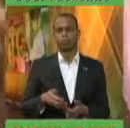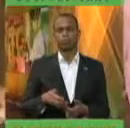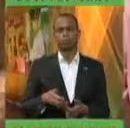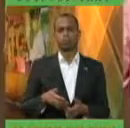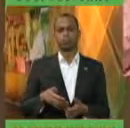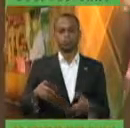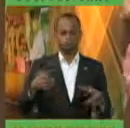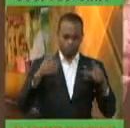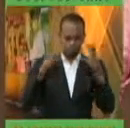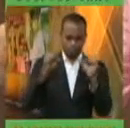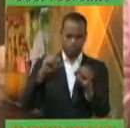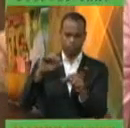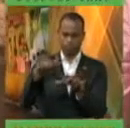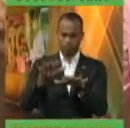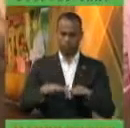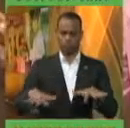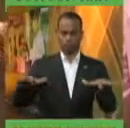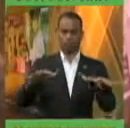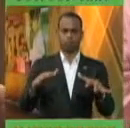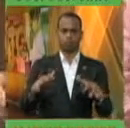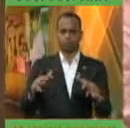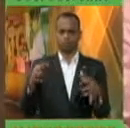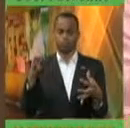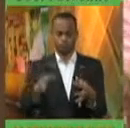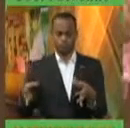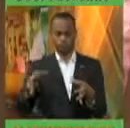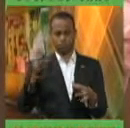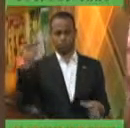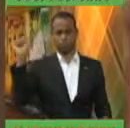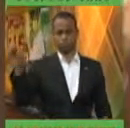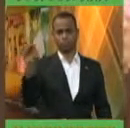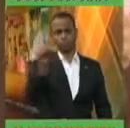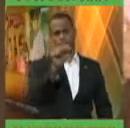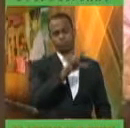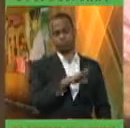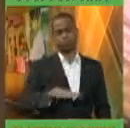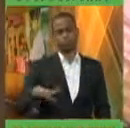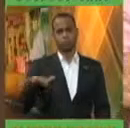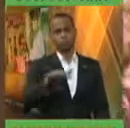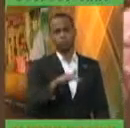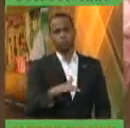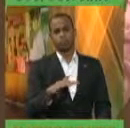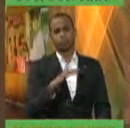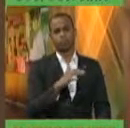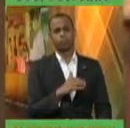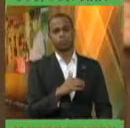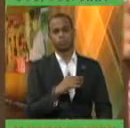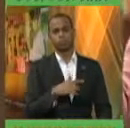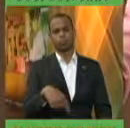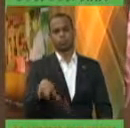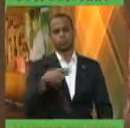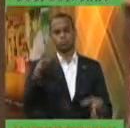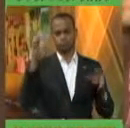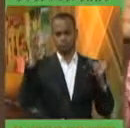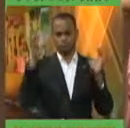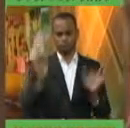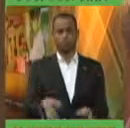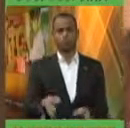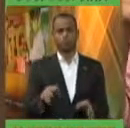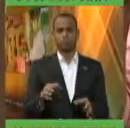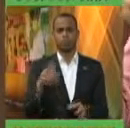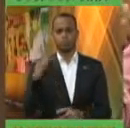presidente de cada municipio de cada municipio quienes toma la decisión y la autoridad para decidir